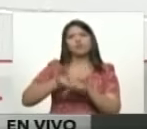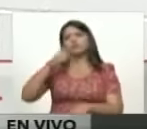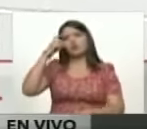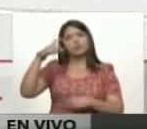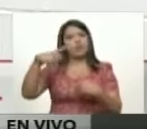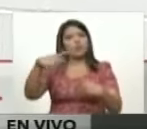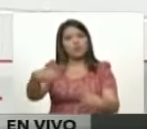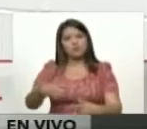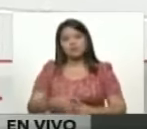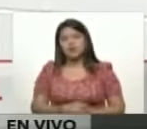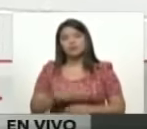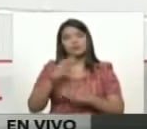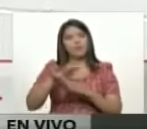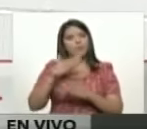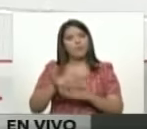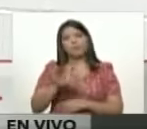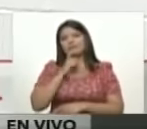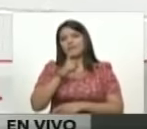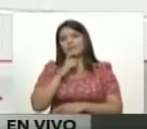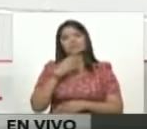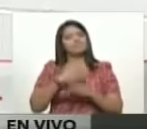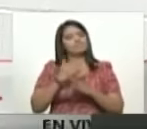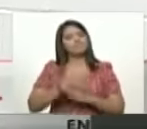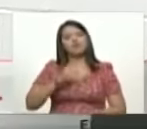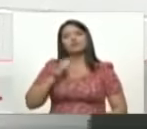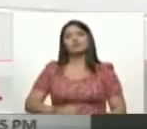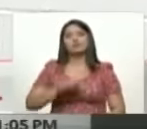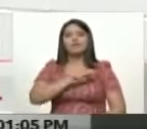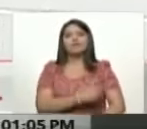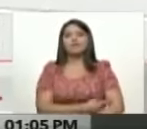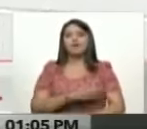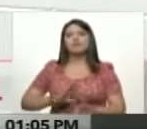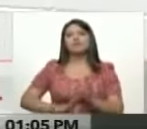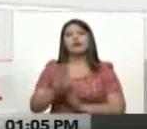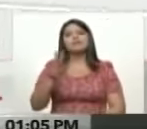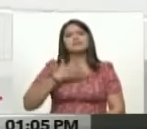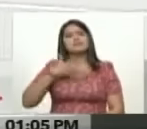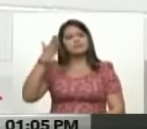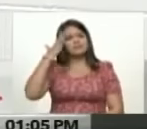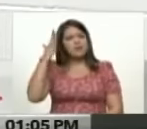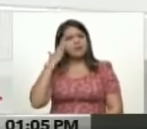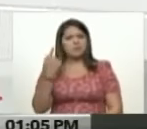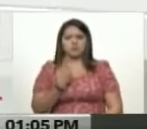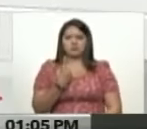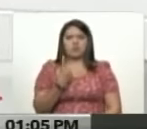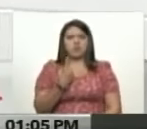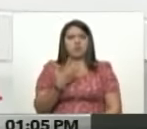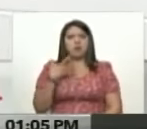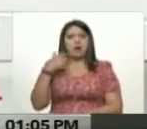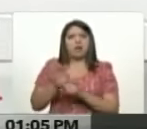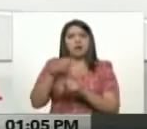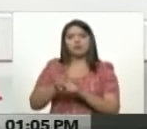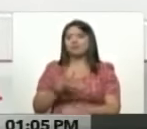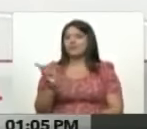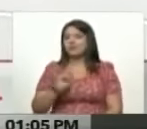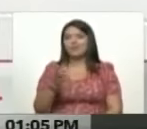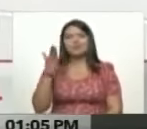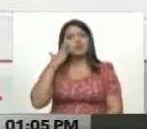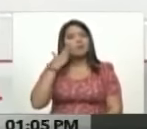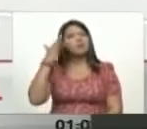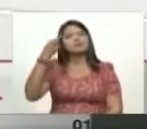la adversidad, que fortalece la vanguardia y sabemos que no estamos solos en este combate.